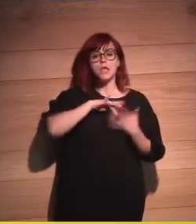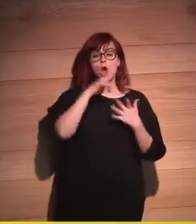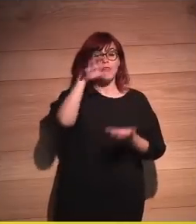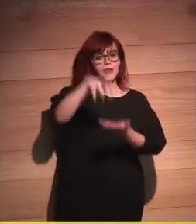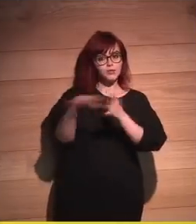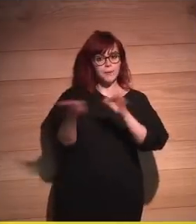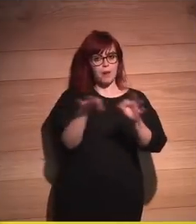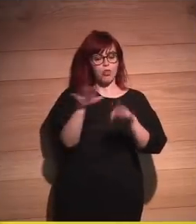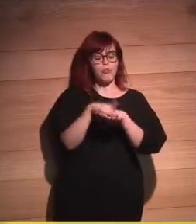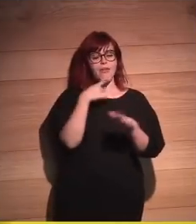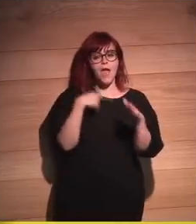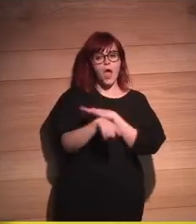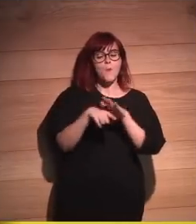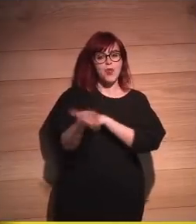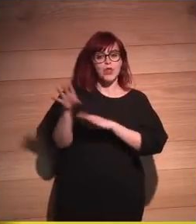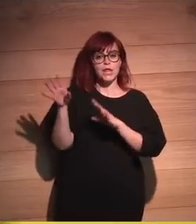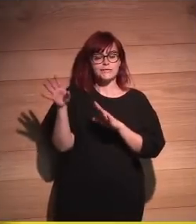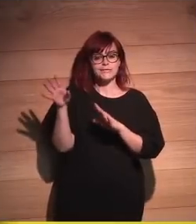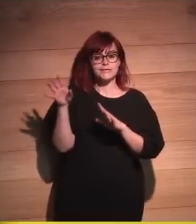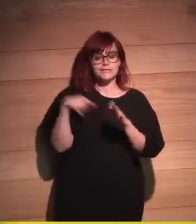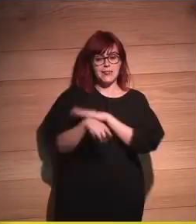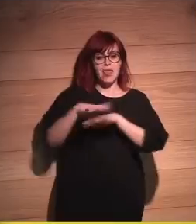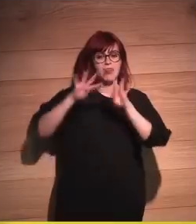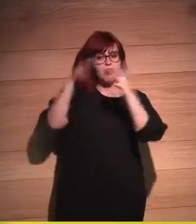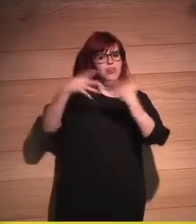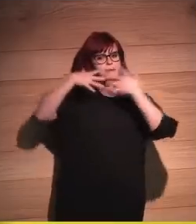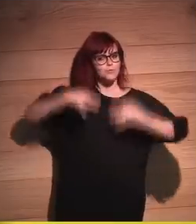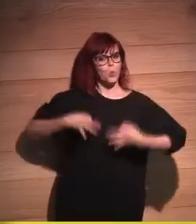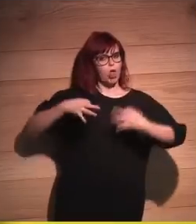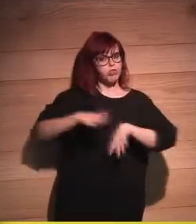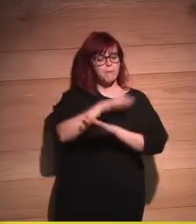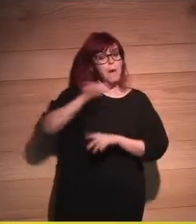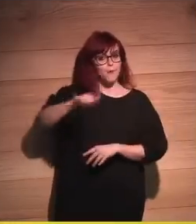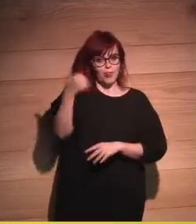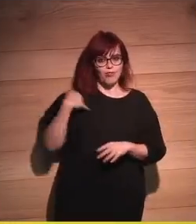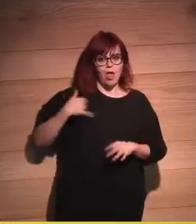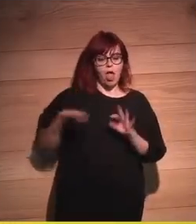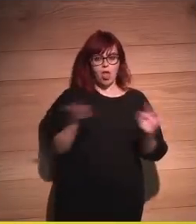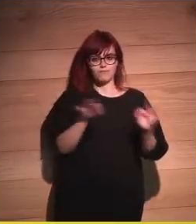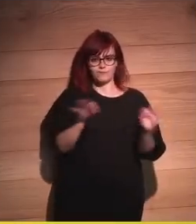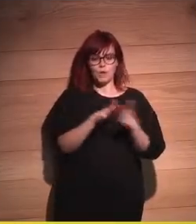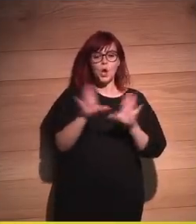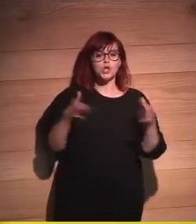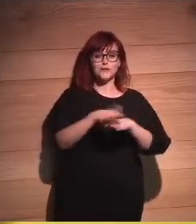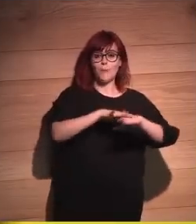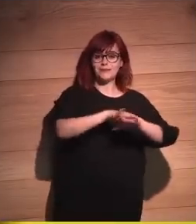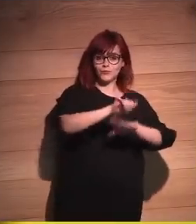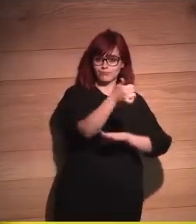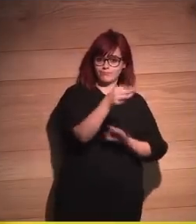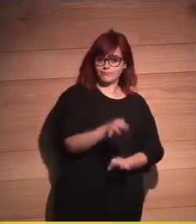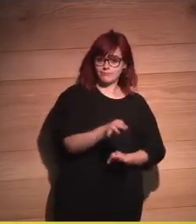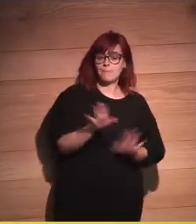un centro de operaciones de ciberseguridad. Se ha aprobado, de hecho, ya en un Consejo de Ministros, pero como no